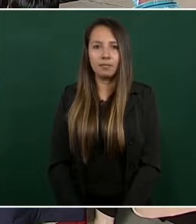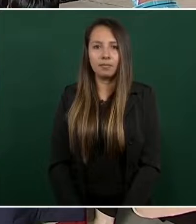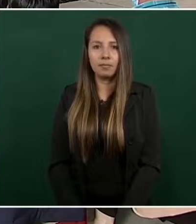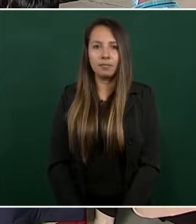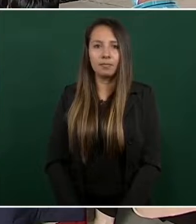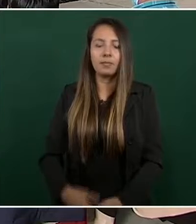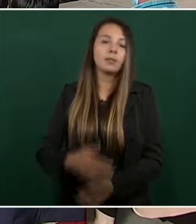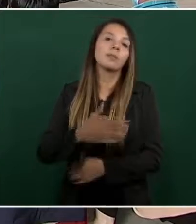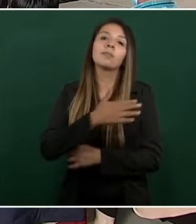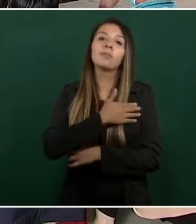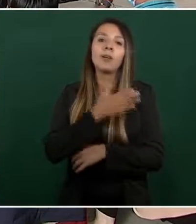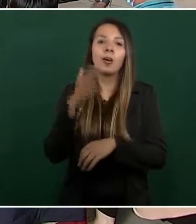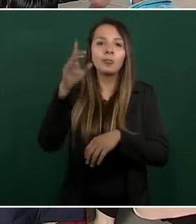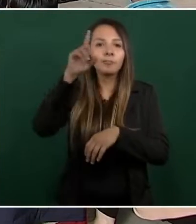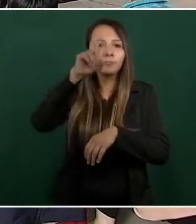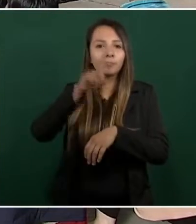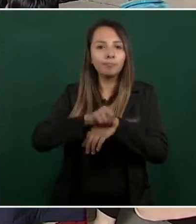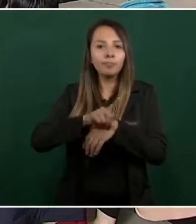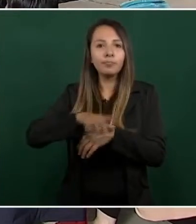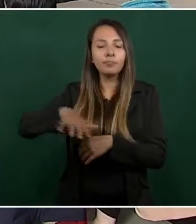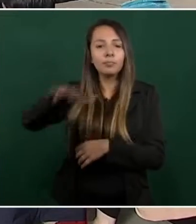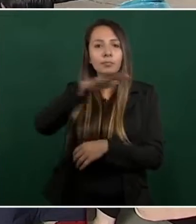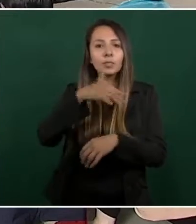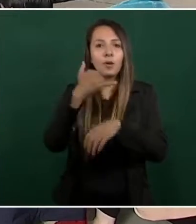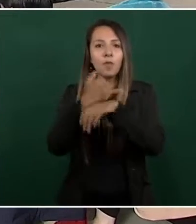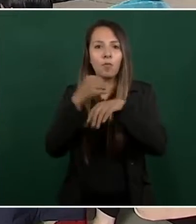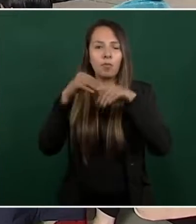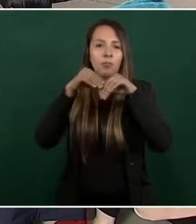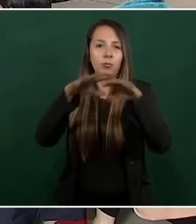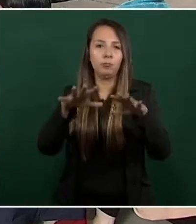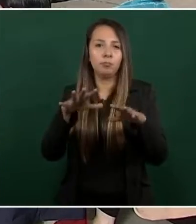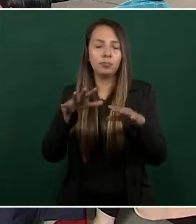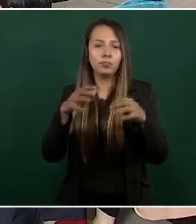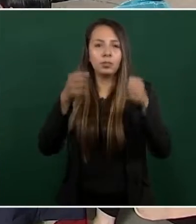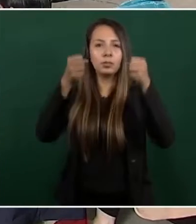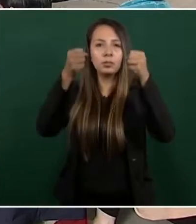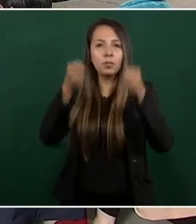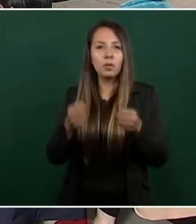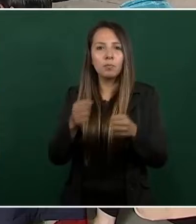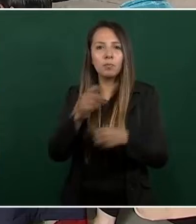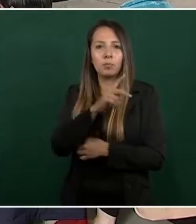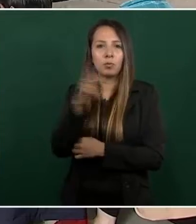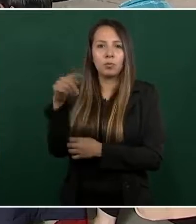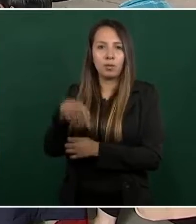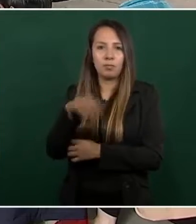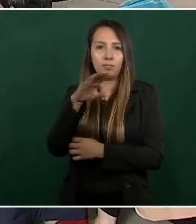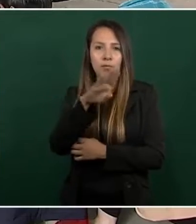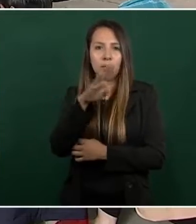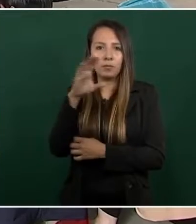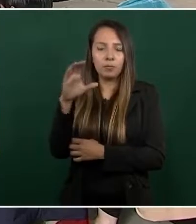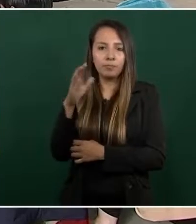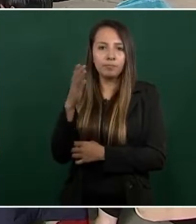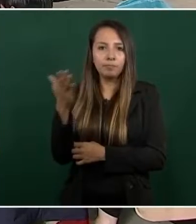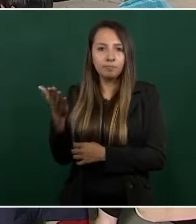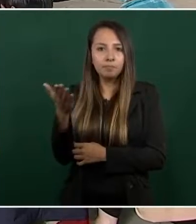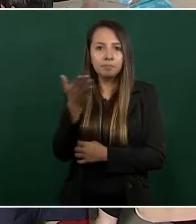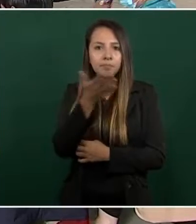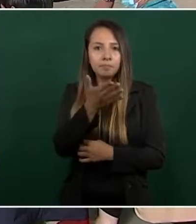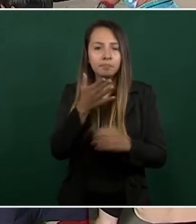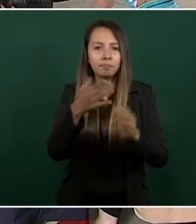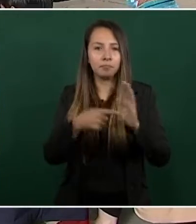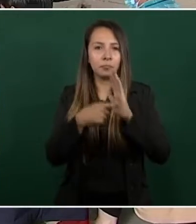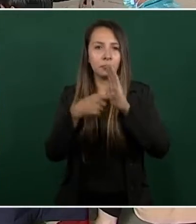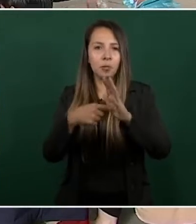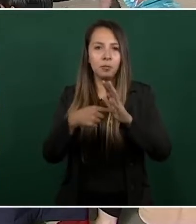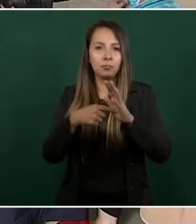Muy buenos días a todos. Para informar sobre la situación de seguridad pública aquí en el Estado. Adelante con la presentación. Con